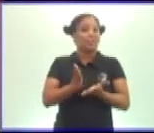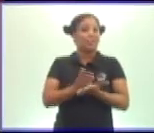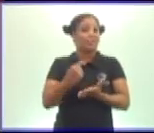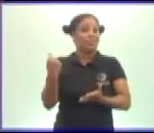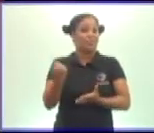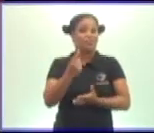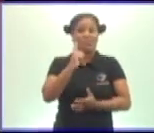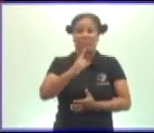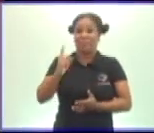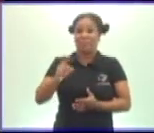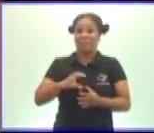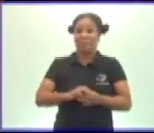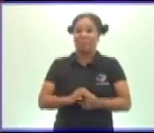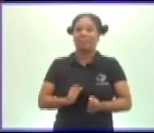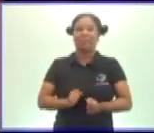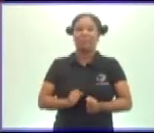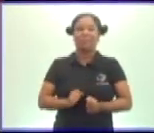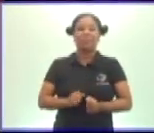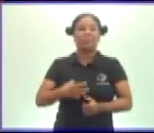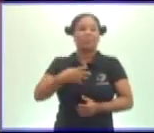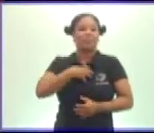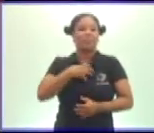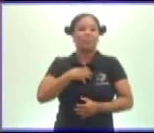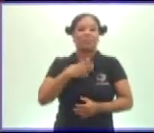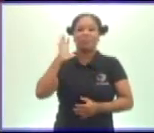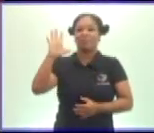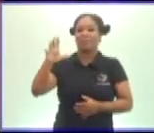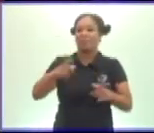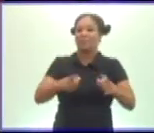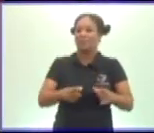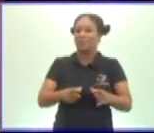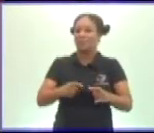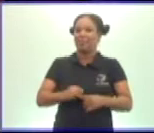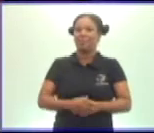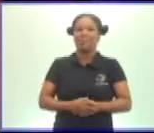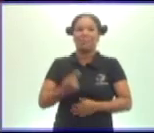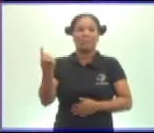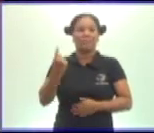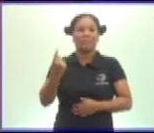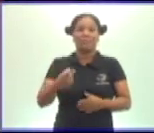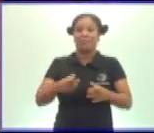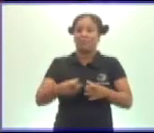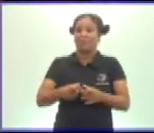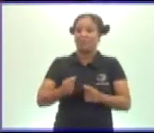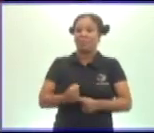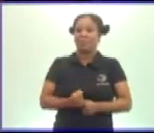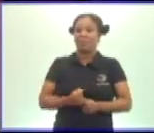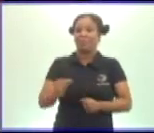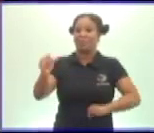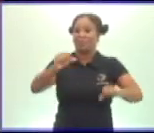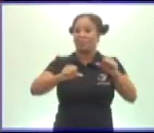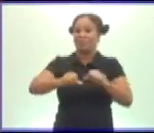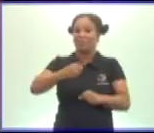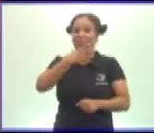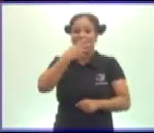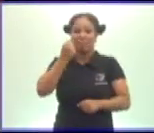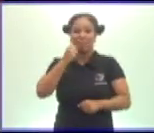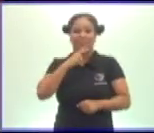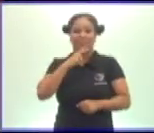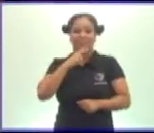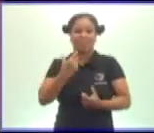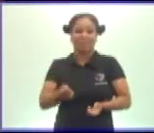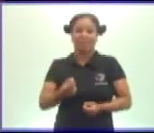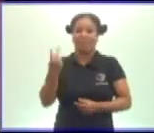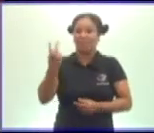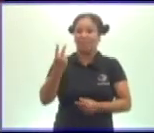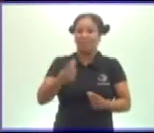11º grado va a contar de 5 unidades. La primera unidad será las disoluciones acuosas, la